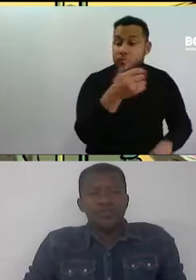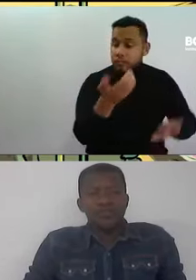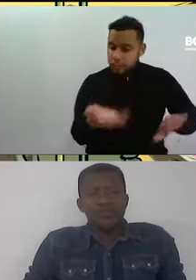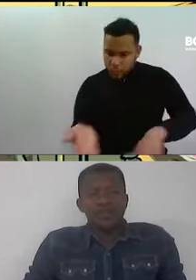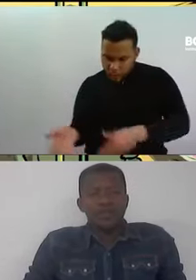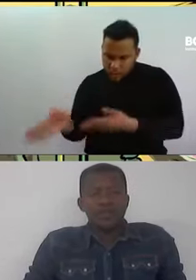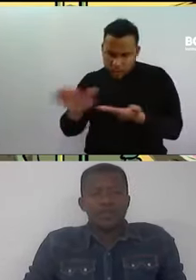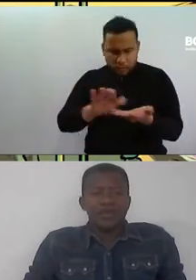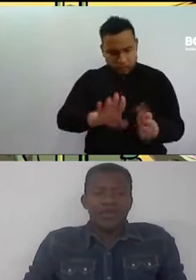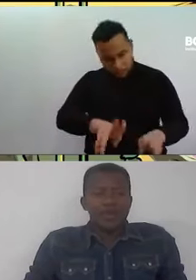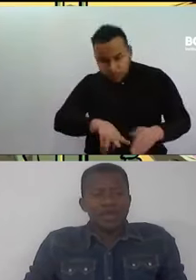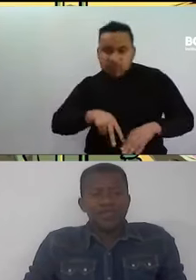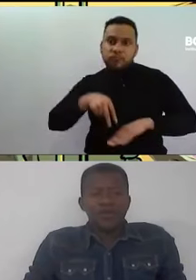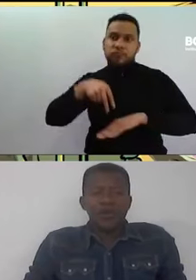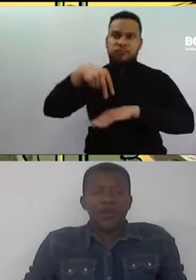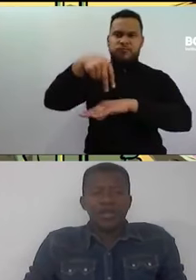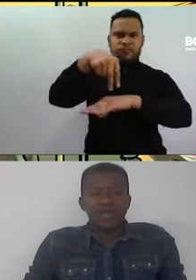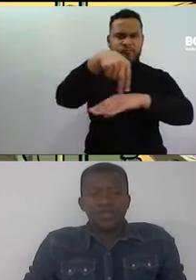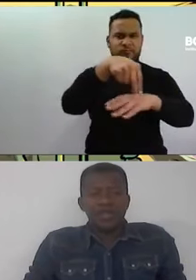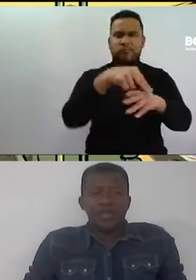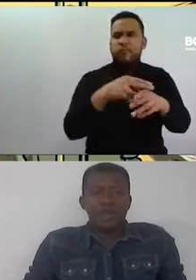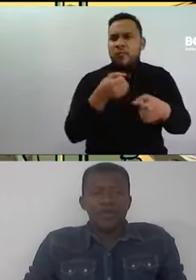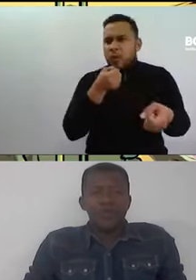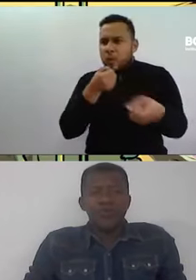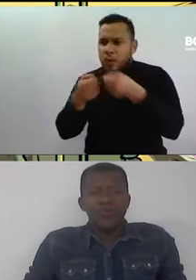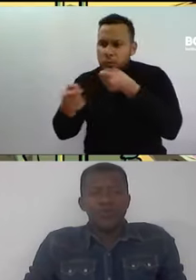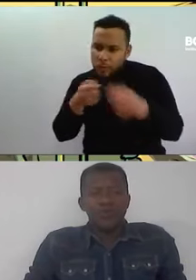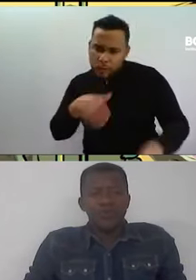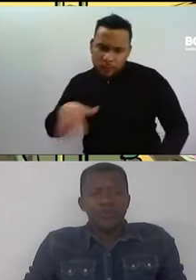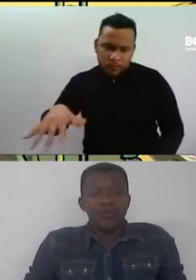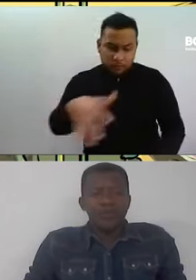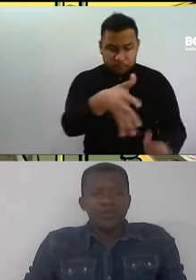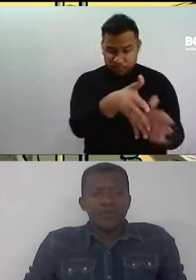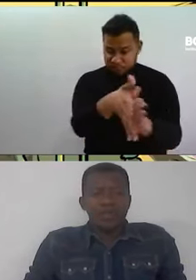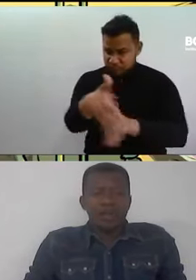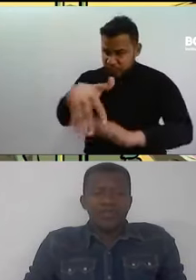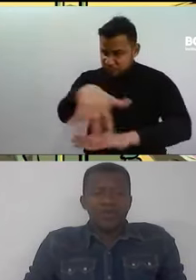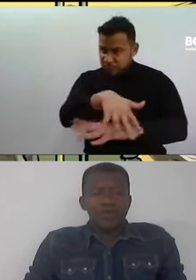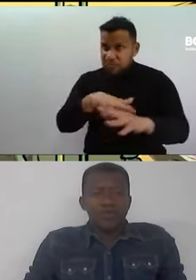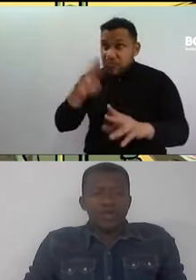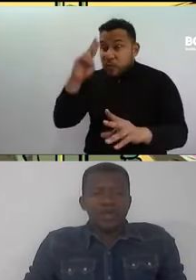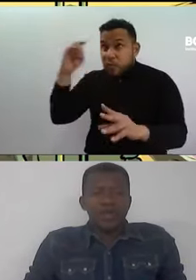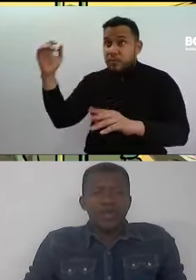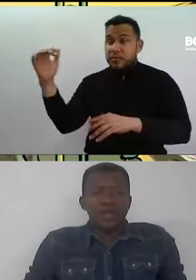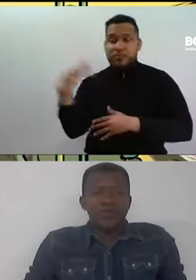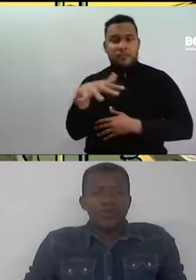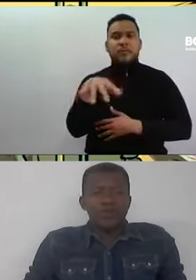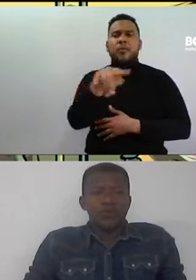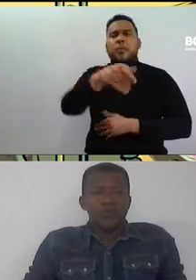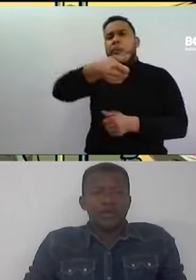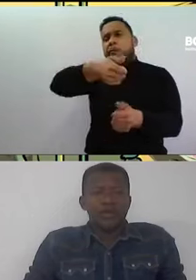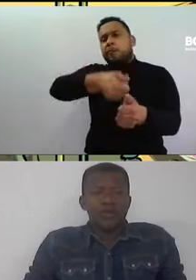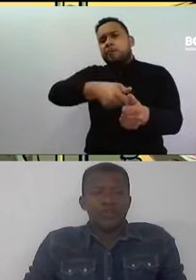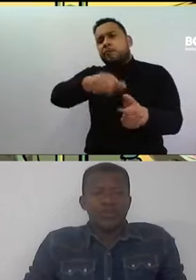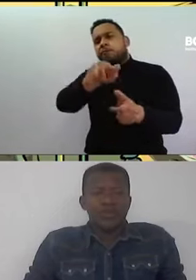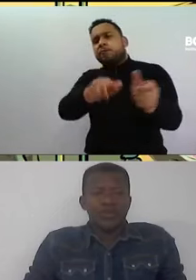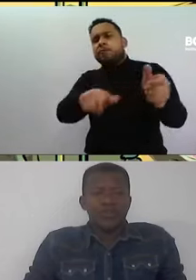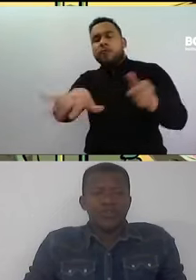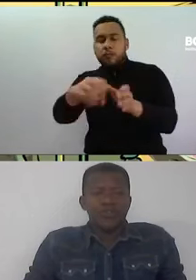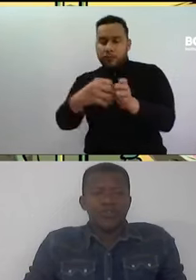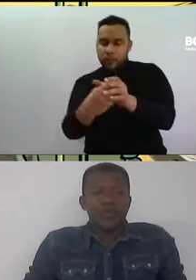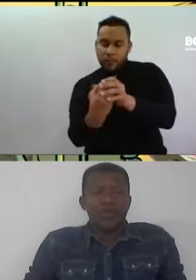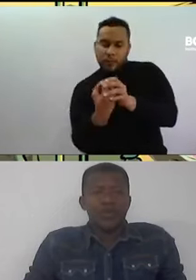noticias, con razones de la luz. Cada uno de ellos una rosa